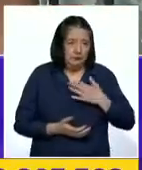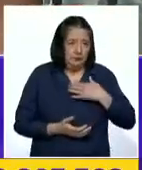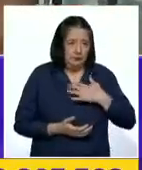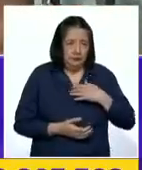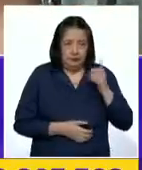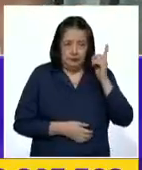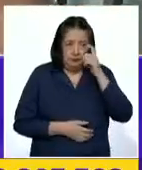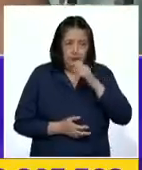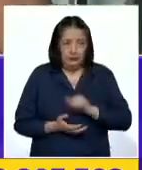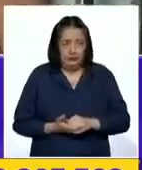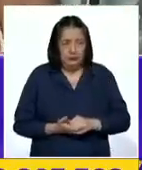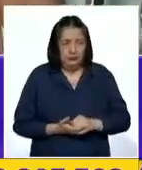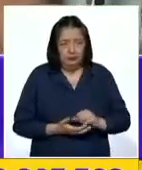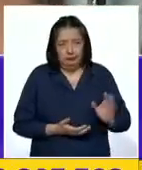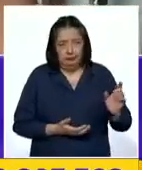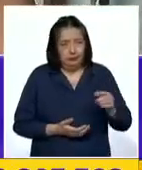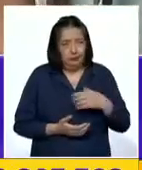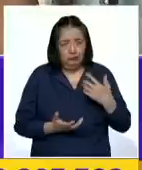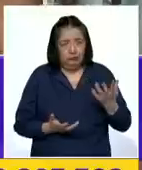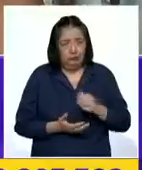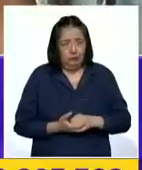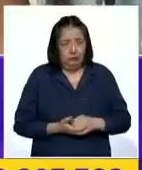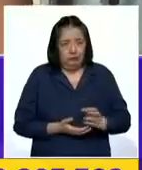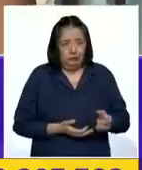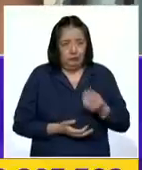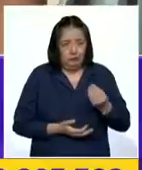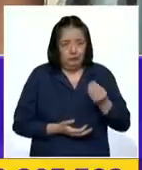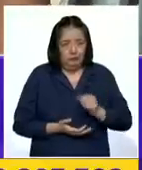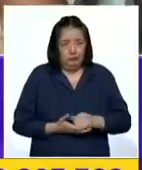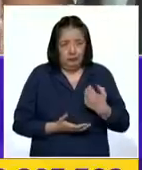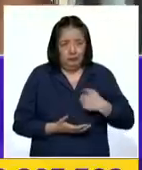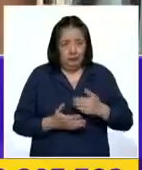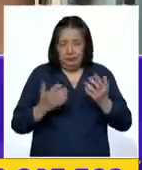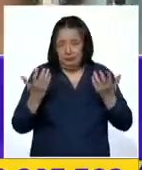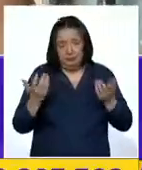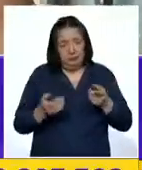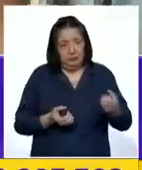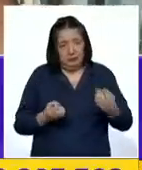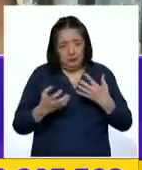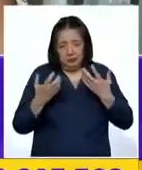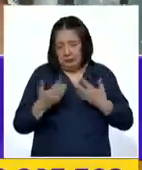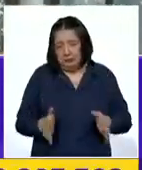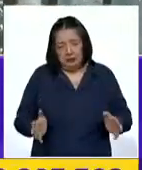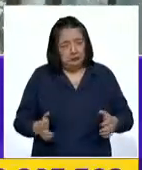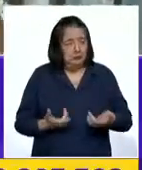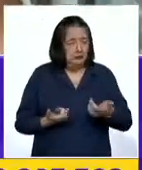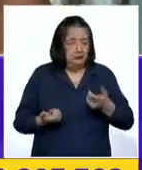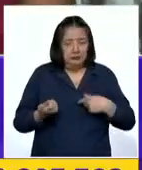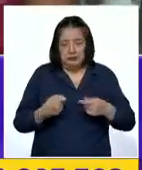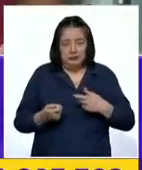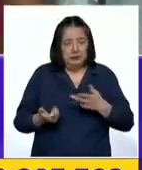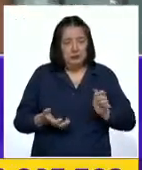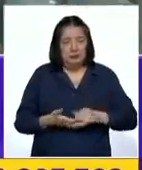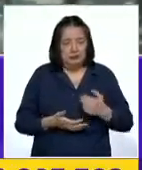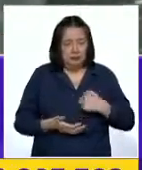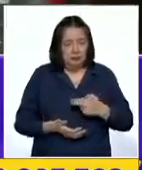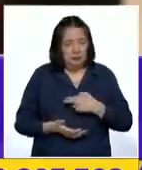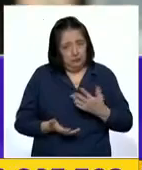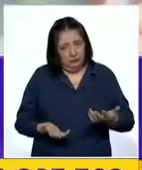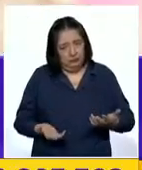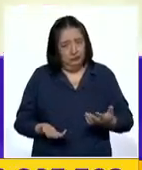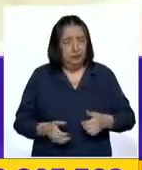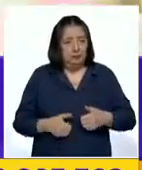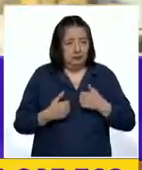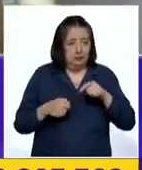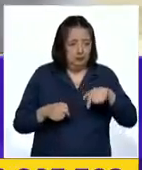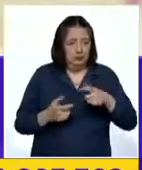bien difícil todo esto, ¿no? Por lo que hemos perdido, como dice, mi negocio, todo. De esto vivíamos, pero